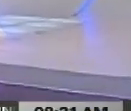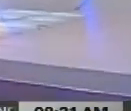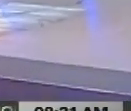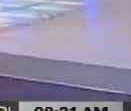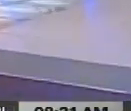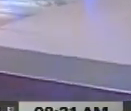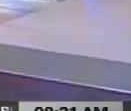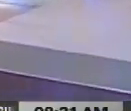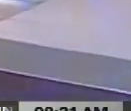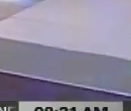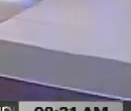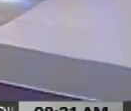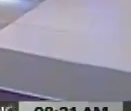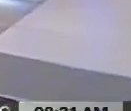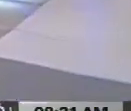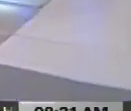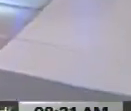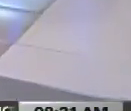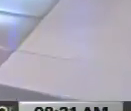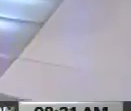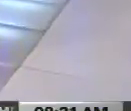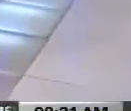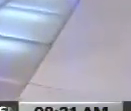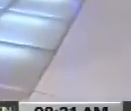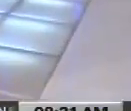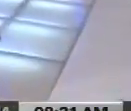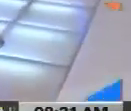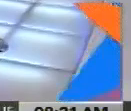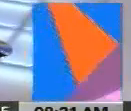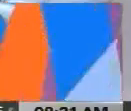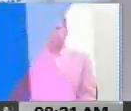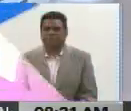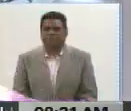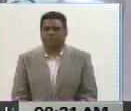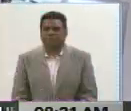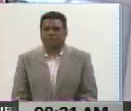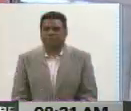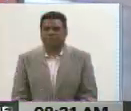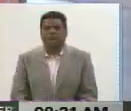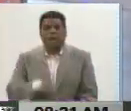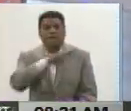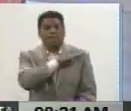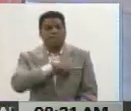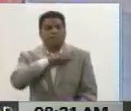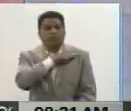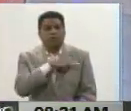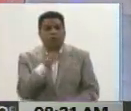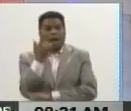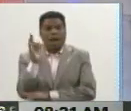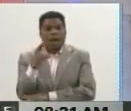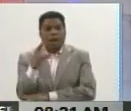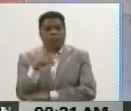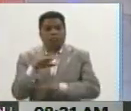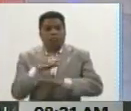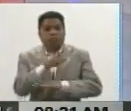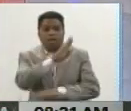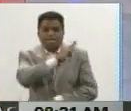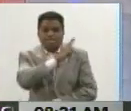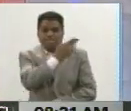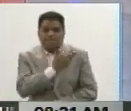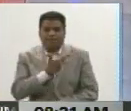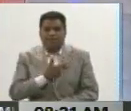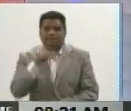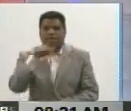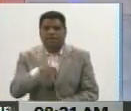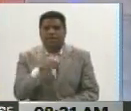Seguimos en este desayuno, ya en nuestra recta final, con Osni Hernández, presidenta de la Misión Árbol. Las metas que se han hecho, todos los planes que ya nos has comentado